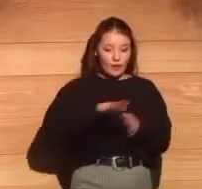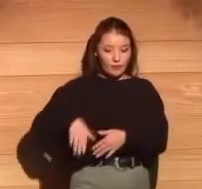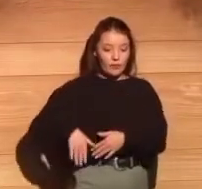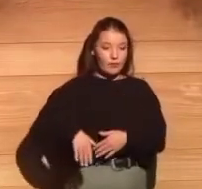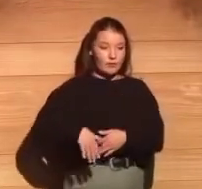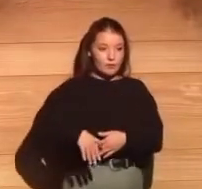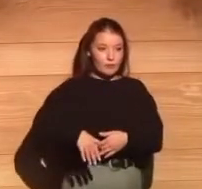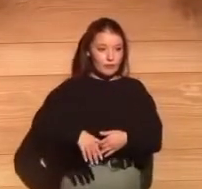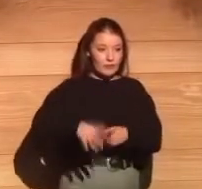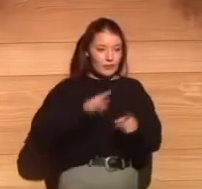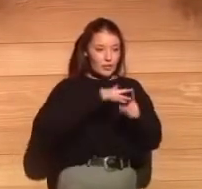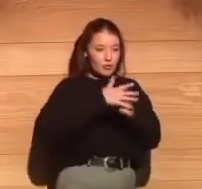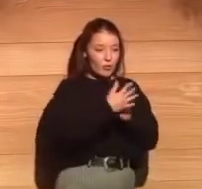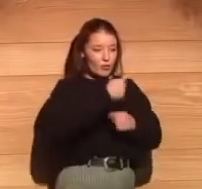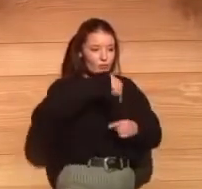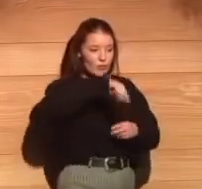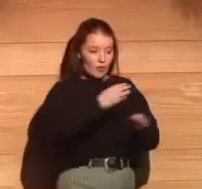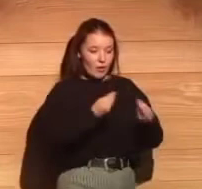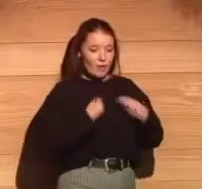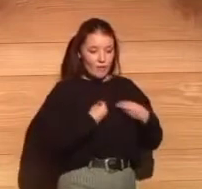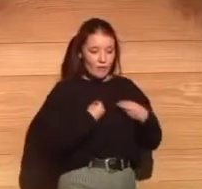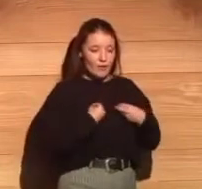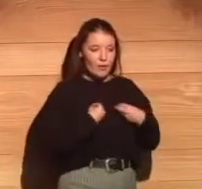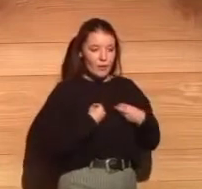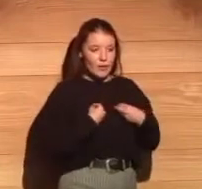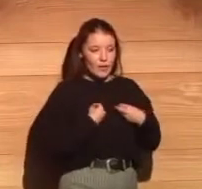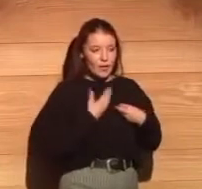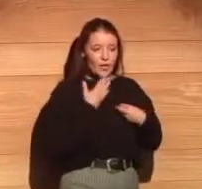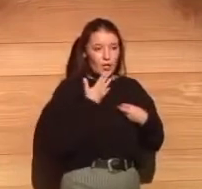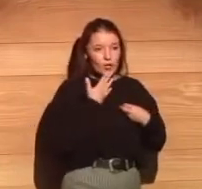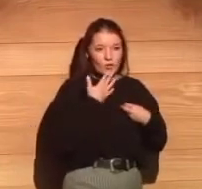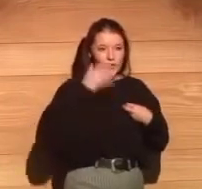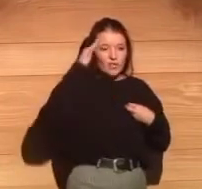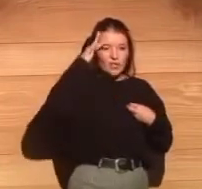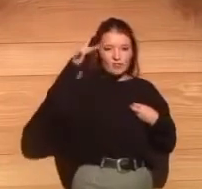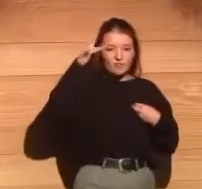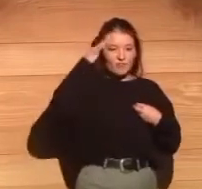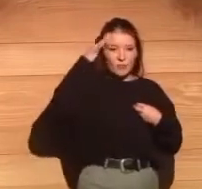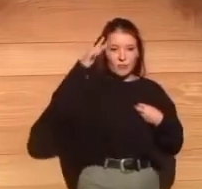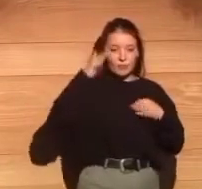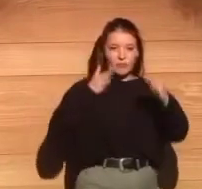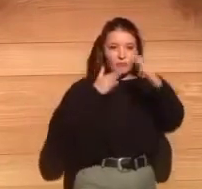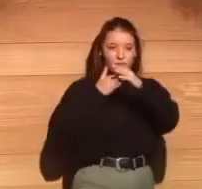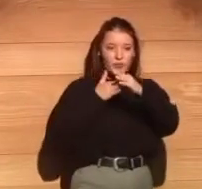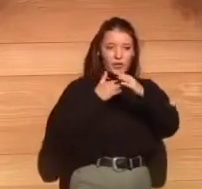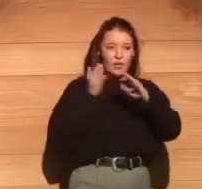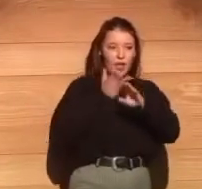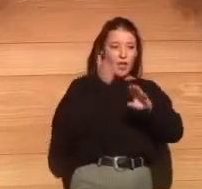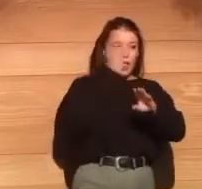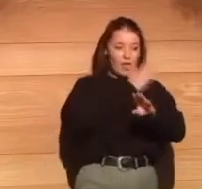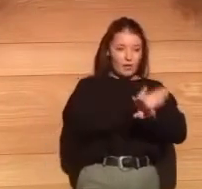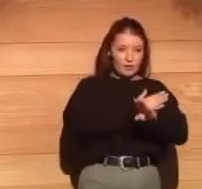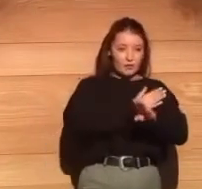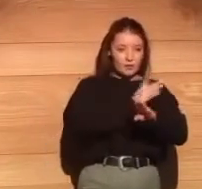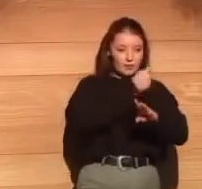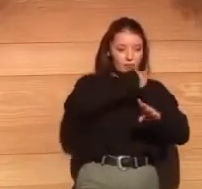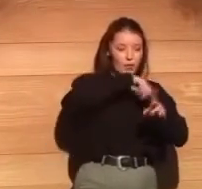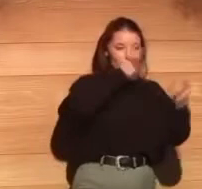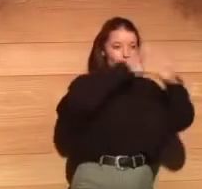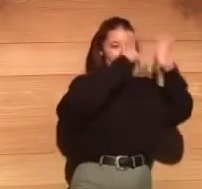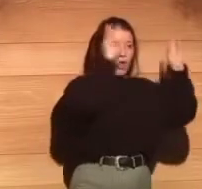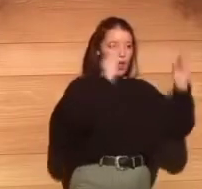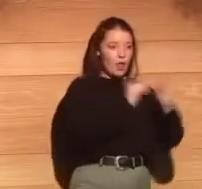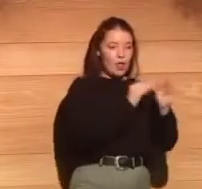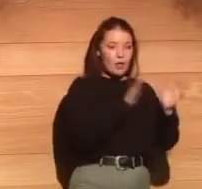estamos viviendo es esa distopía de hace unos años que se ha convertido en absoluta realidad y que básicamente la podíamos resumir en tres